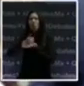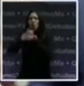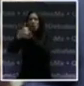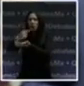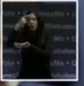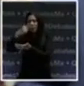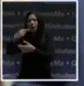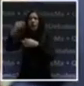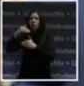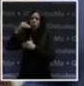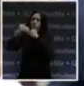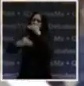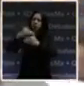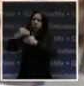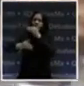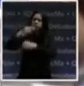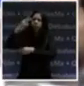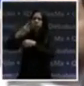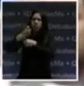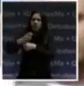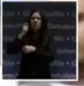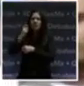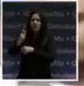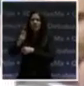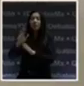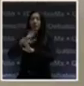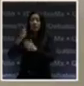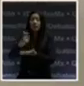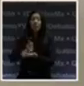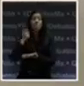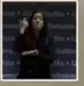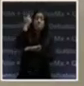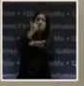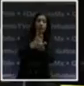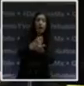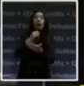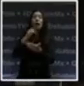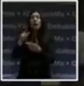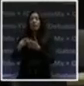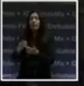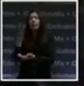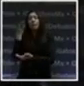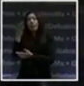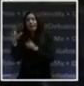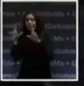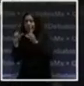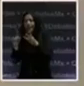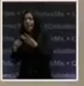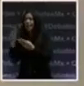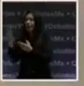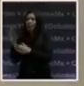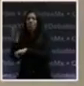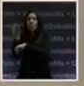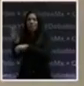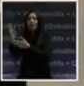esa segunda etapa que tiene que ver precisamente con hacer pagos, con pedir licencias, con pedir permisos